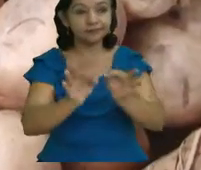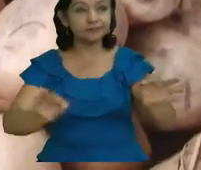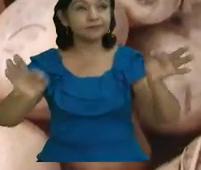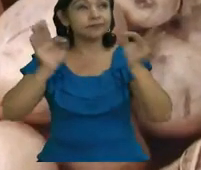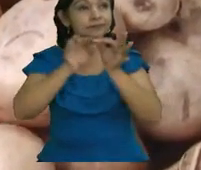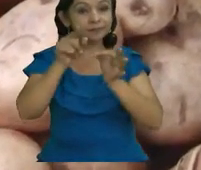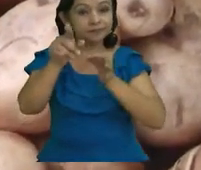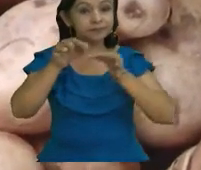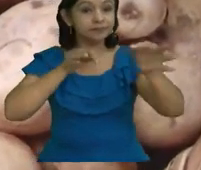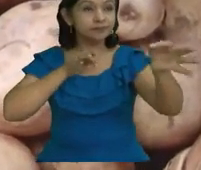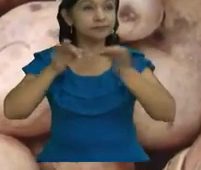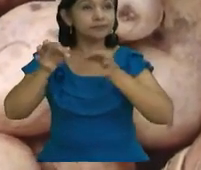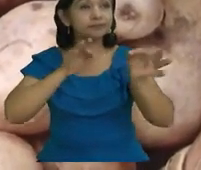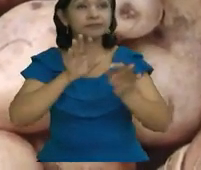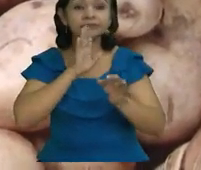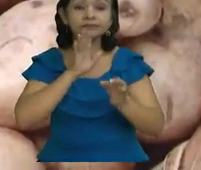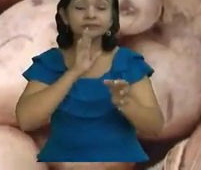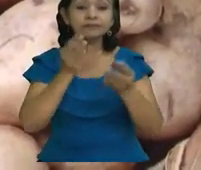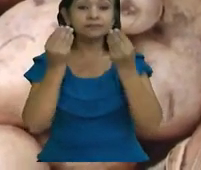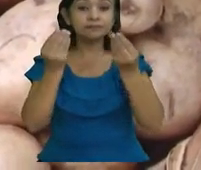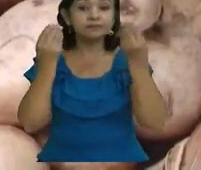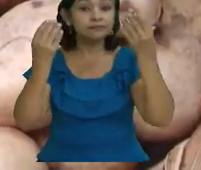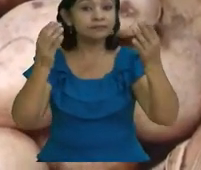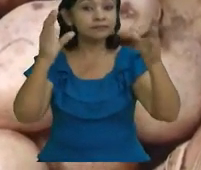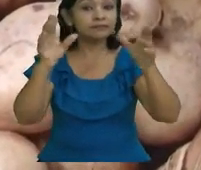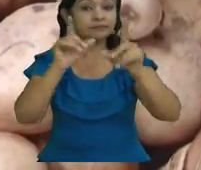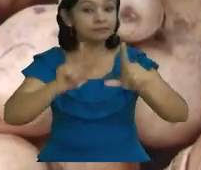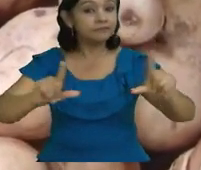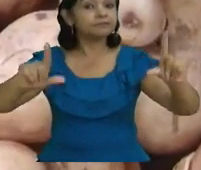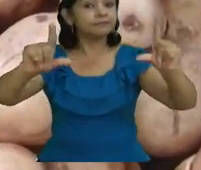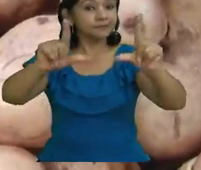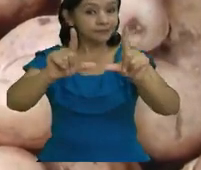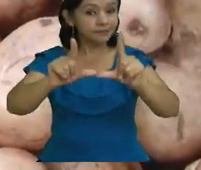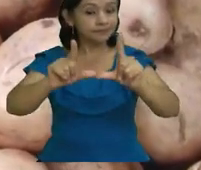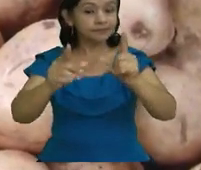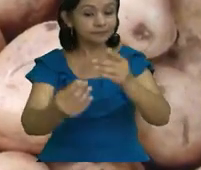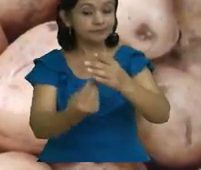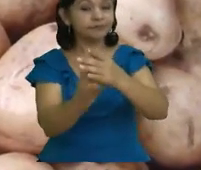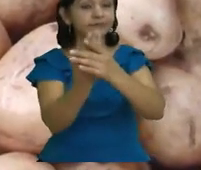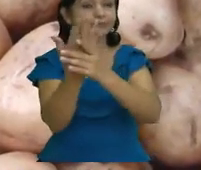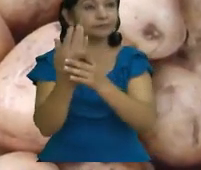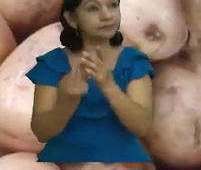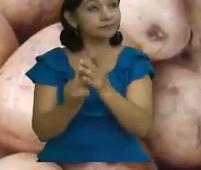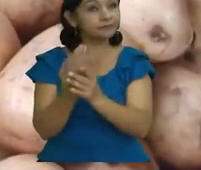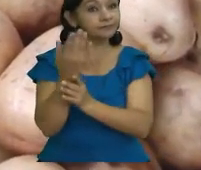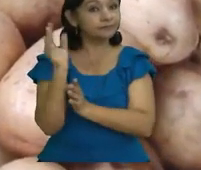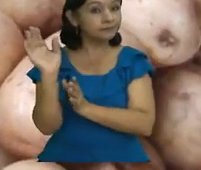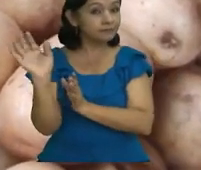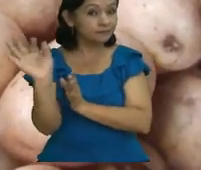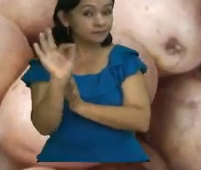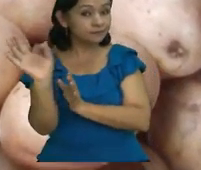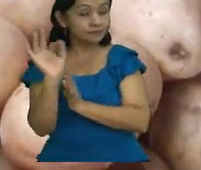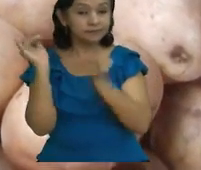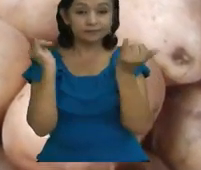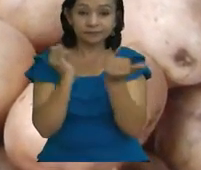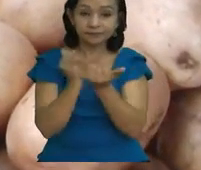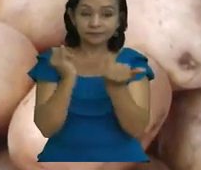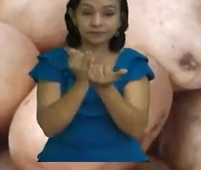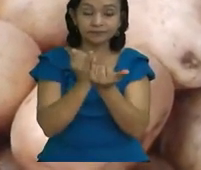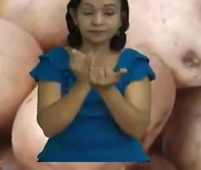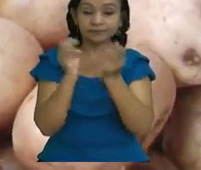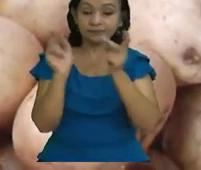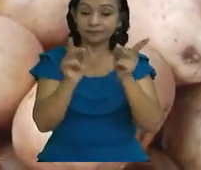menciona, refiriéndonos a la cantidad de producción en la misma área cultivable, porque de esa manera también, los